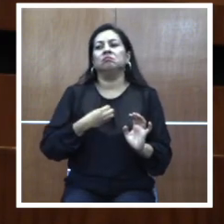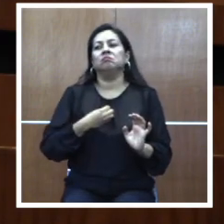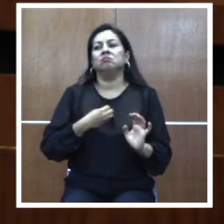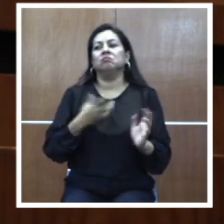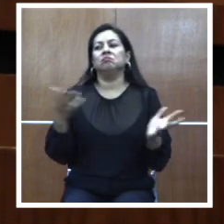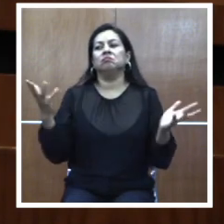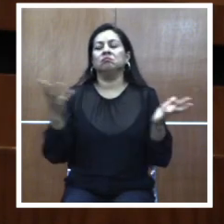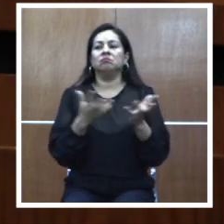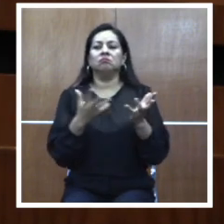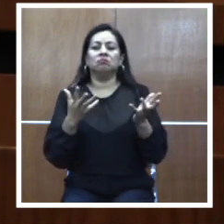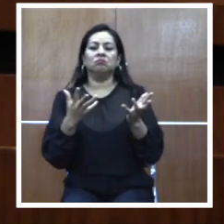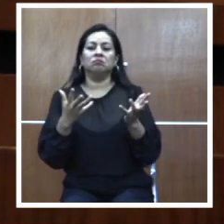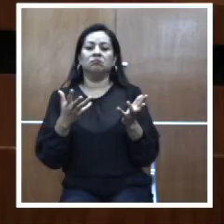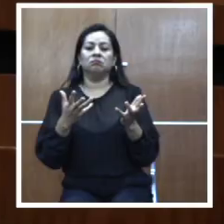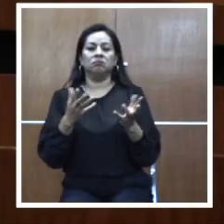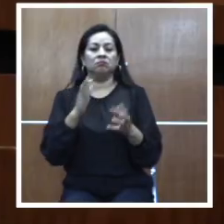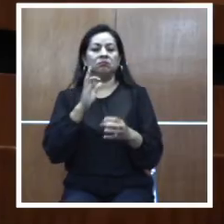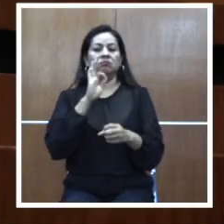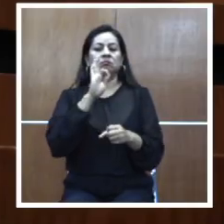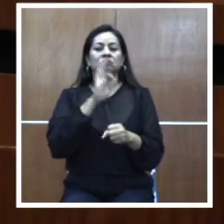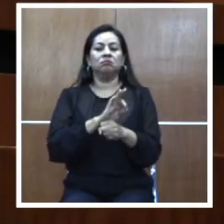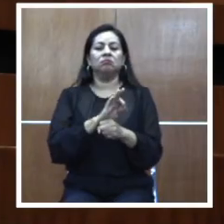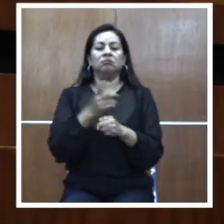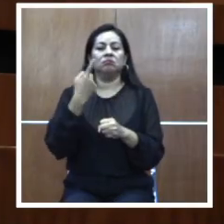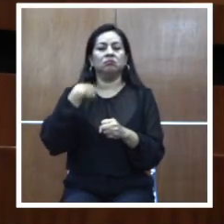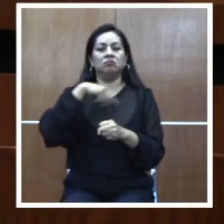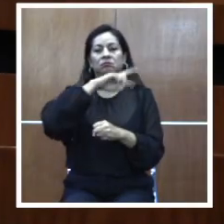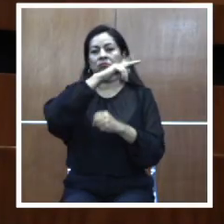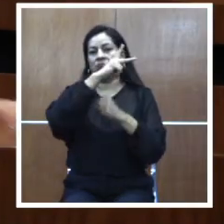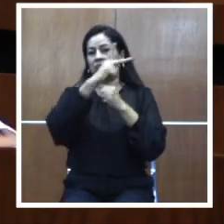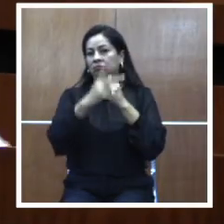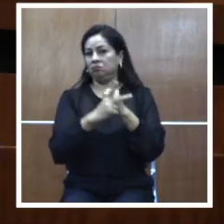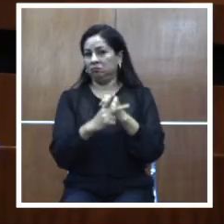postura de defensa de nuestra soberanía.